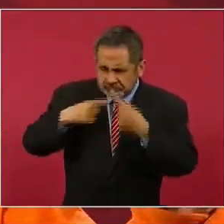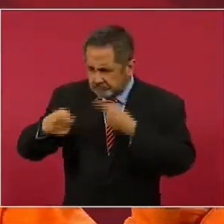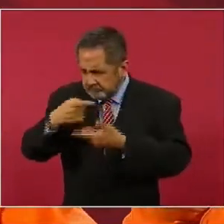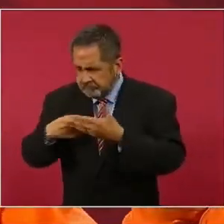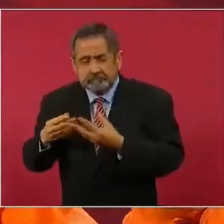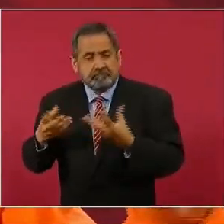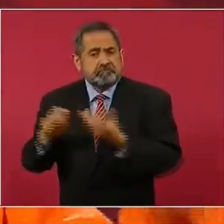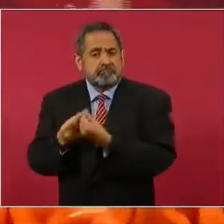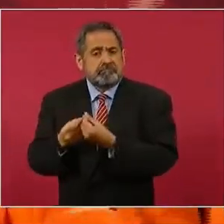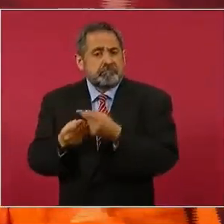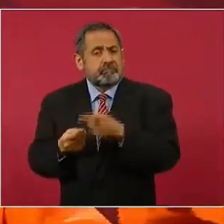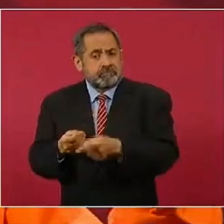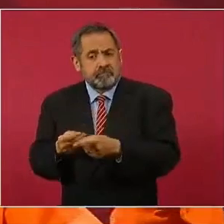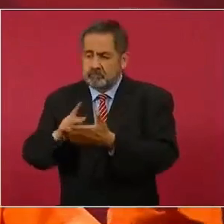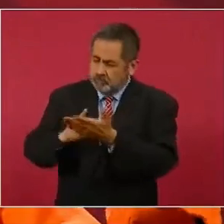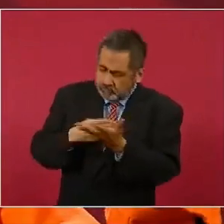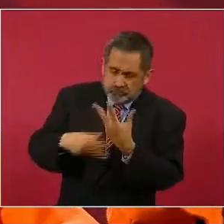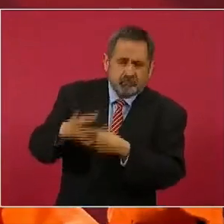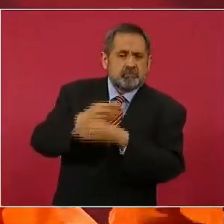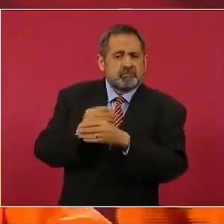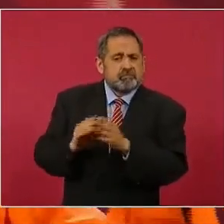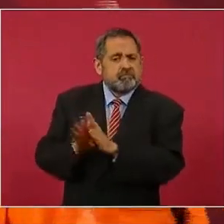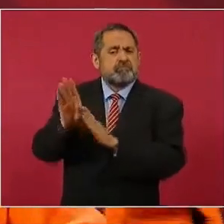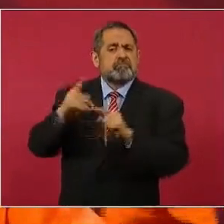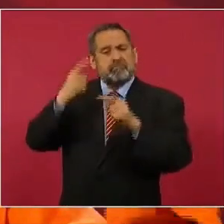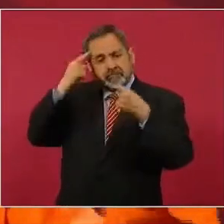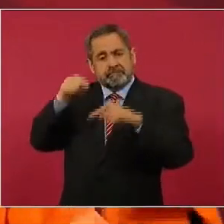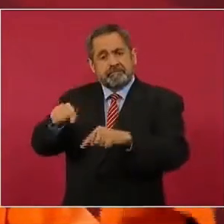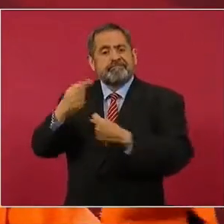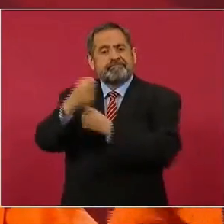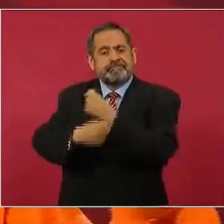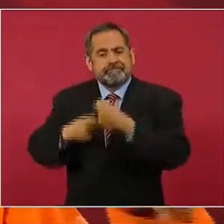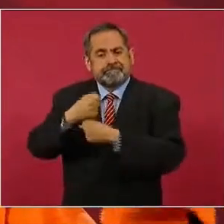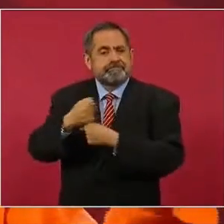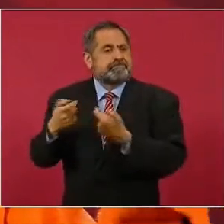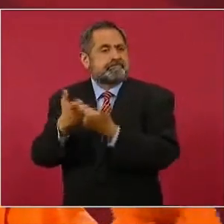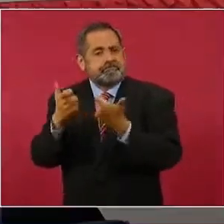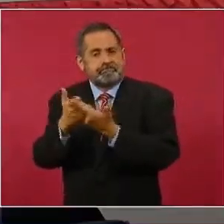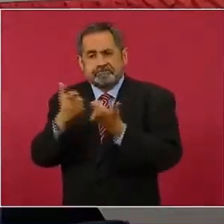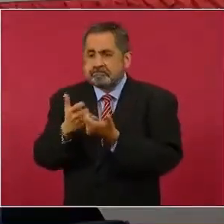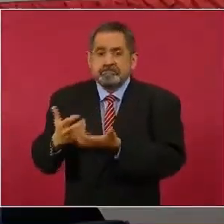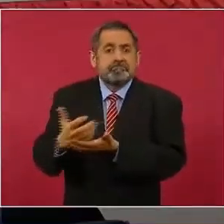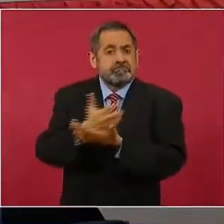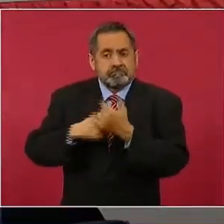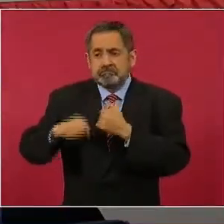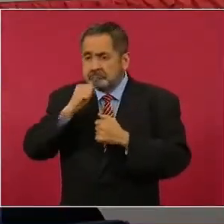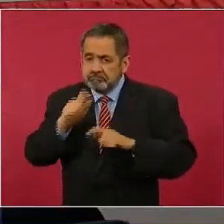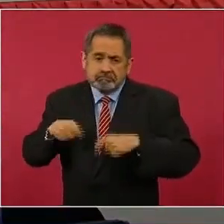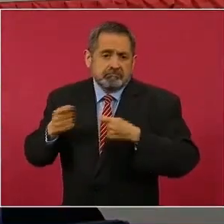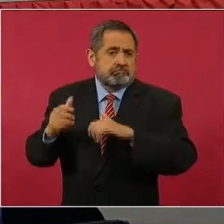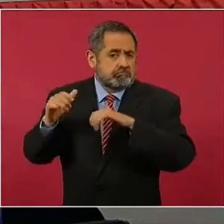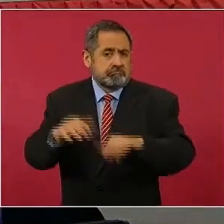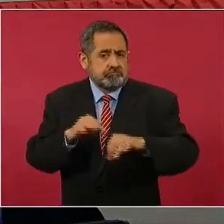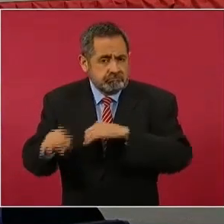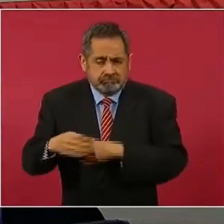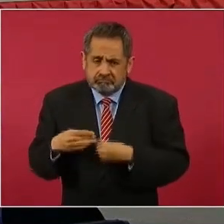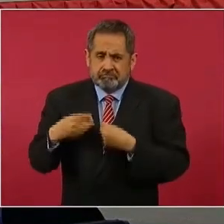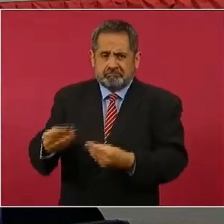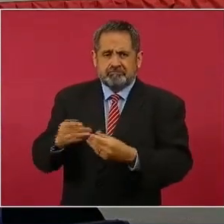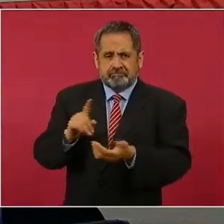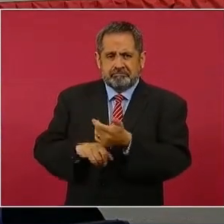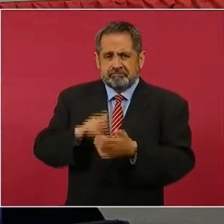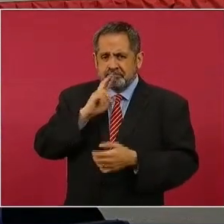transitorios, revivamos esas tiendas cooperativas que generábamos empleo, dándole